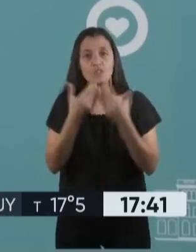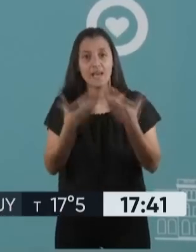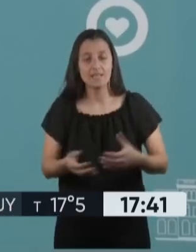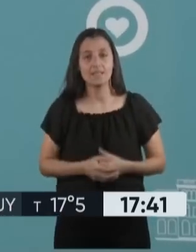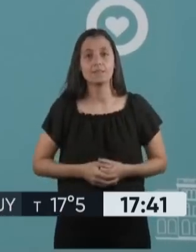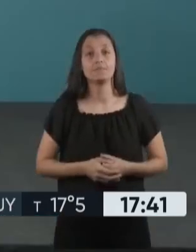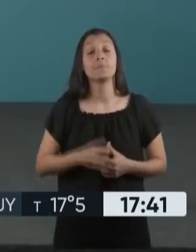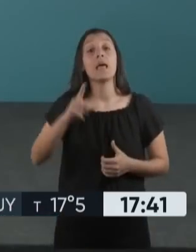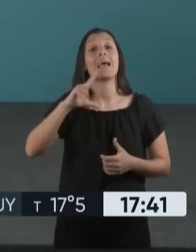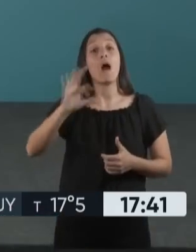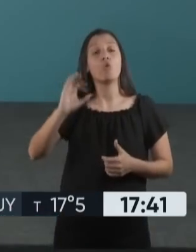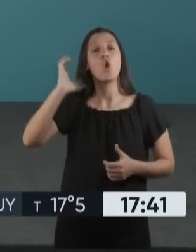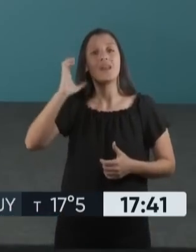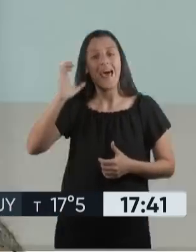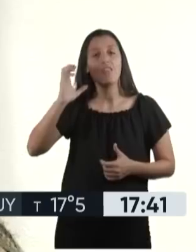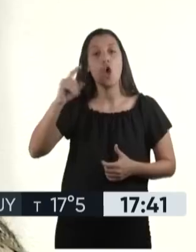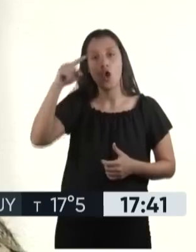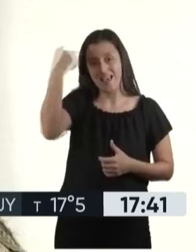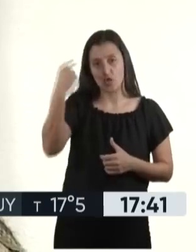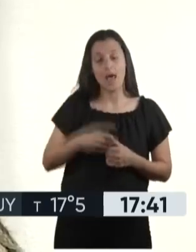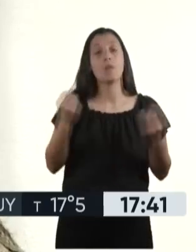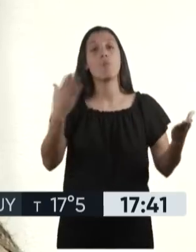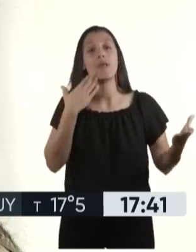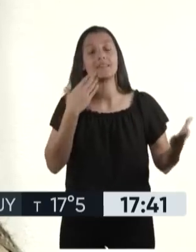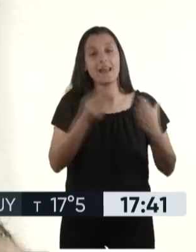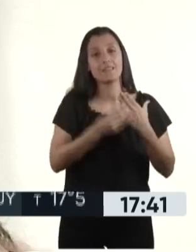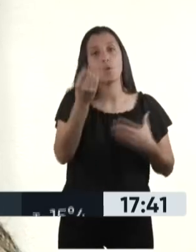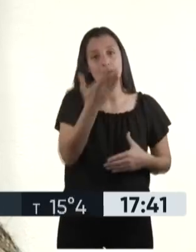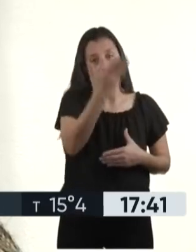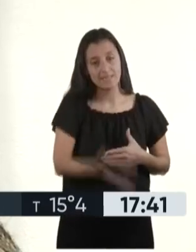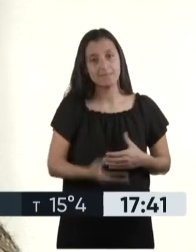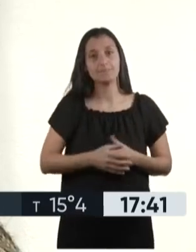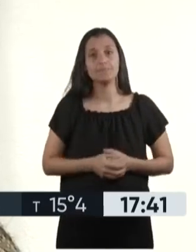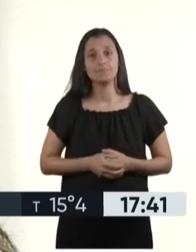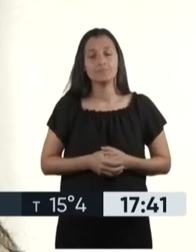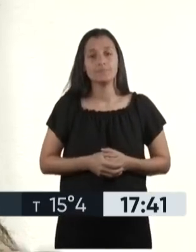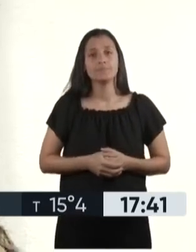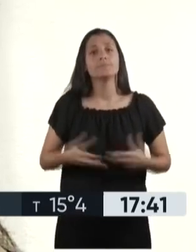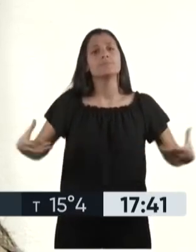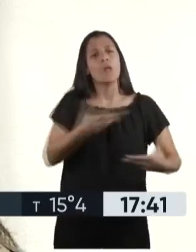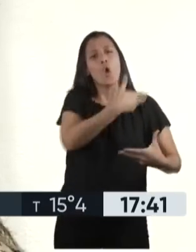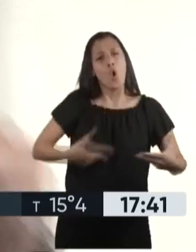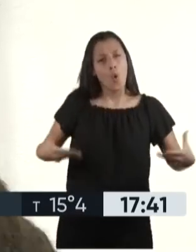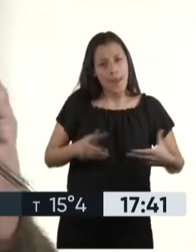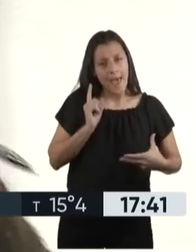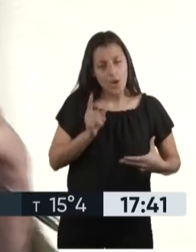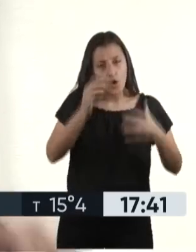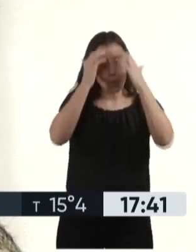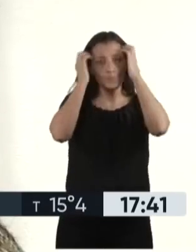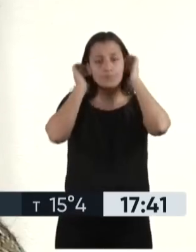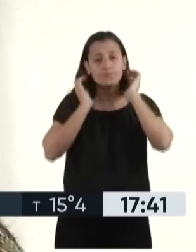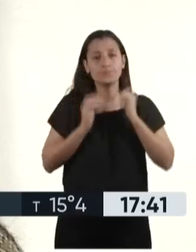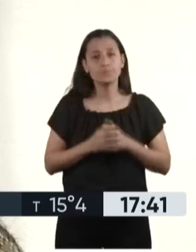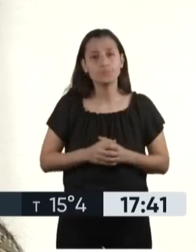Claudio Leveroni, de Radio Nacional. Buenas tardes, Ruti, ¿cómo le va? ¿El gobierno